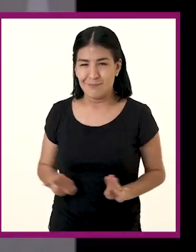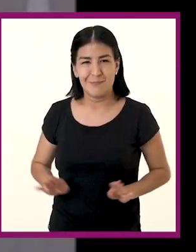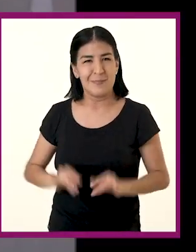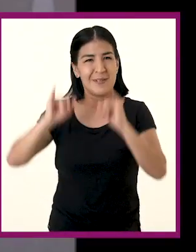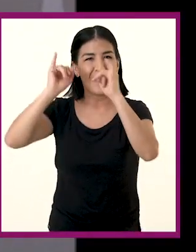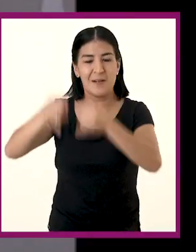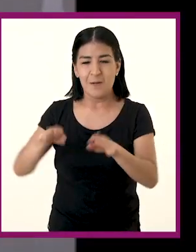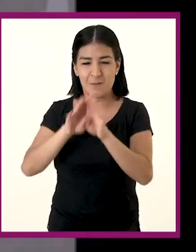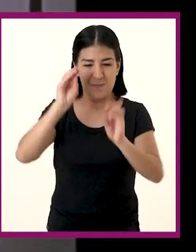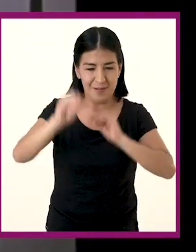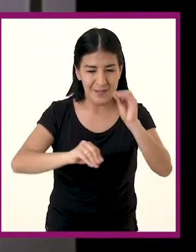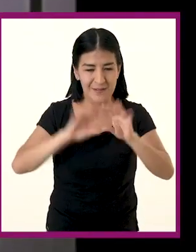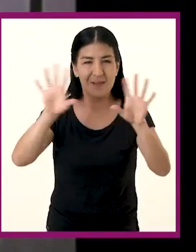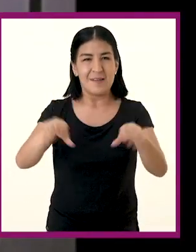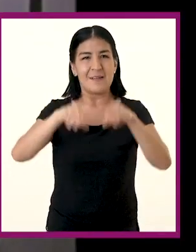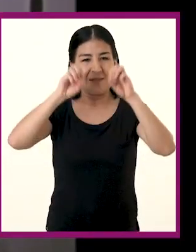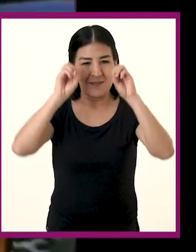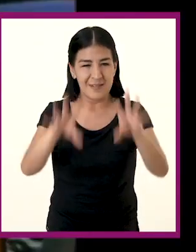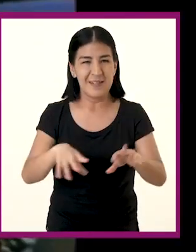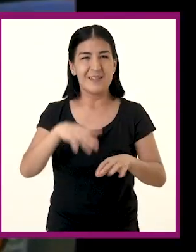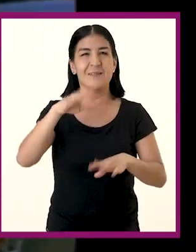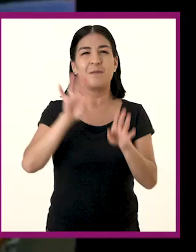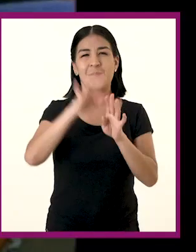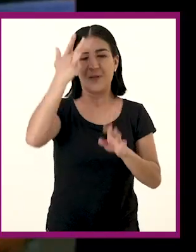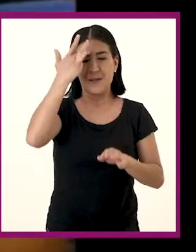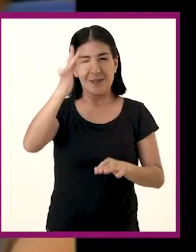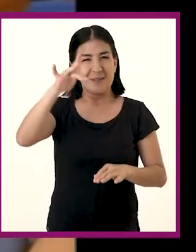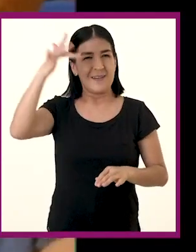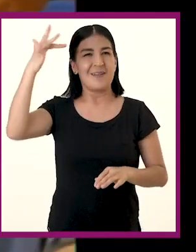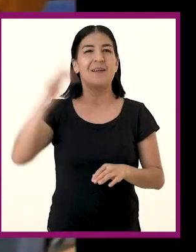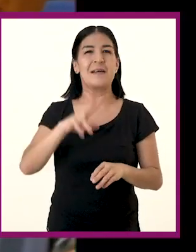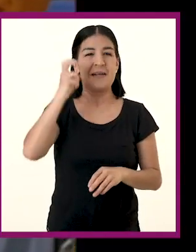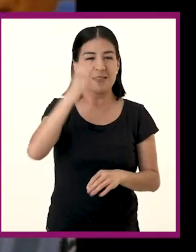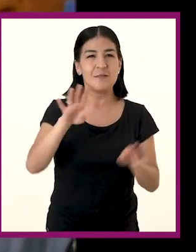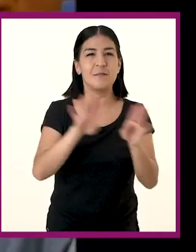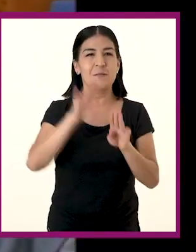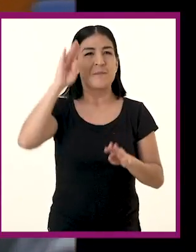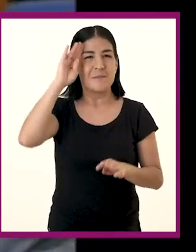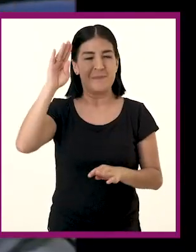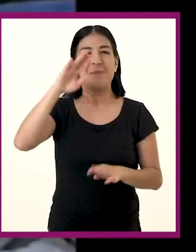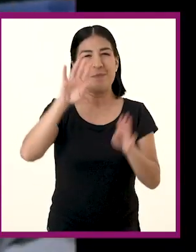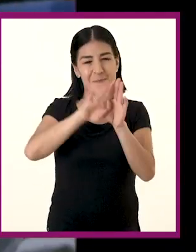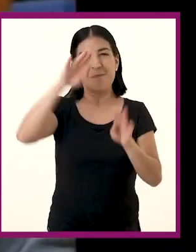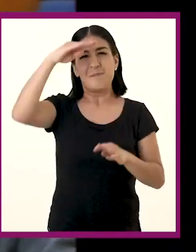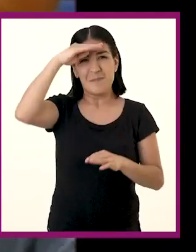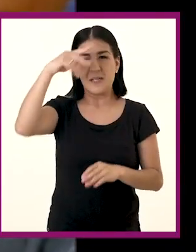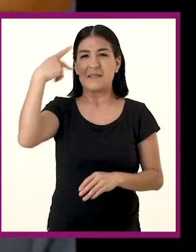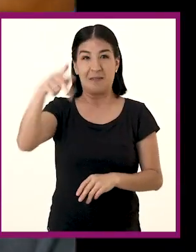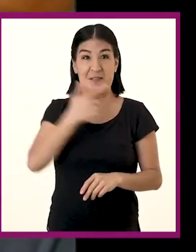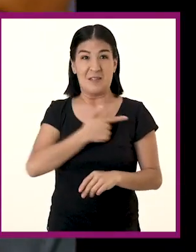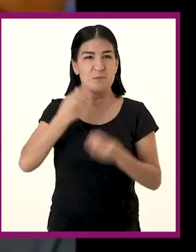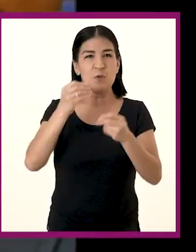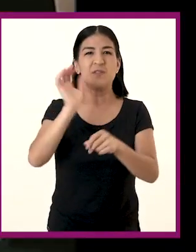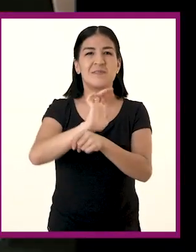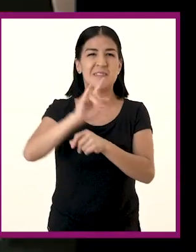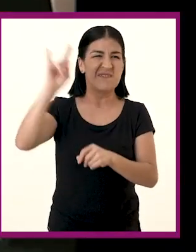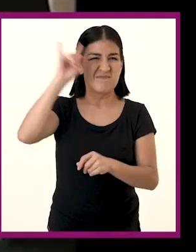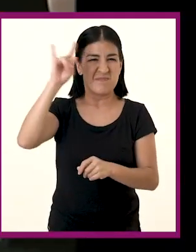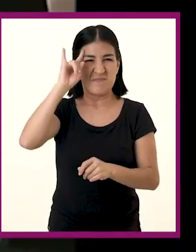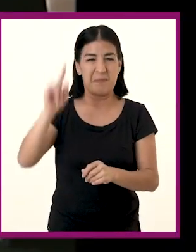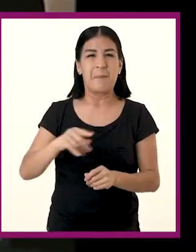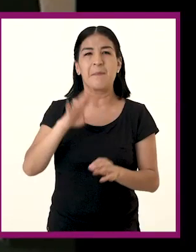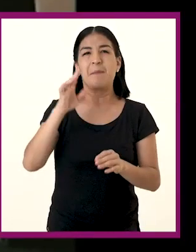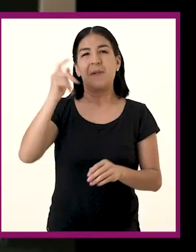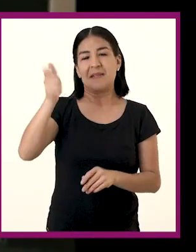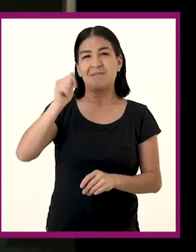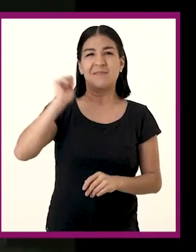lo caracteriza con elementos esotéricos y cargado de simbolismos. A él le gusta mucho el cine de terror, a los años